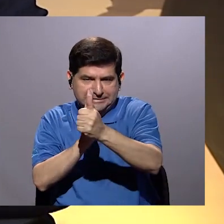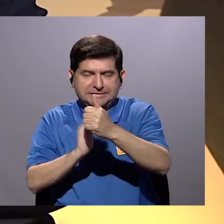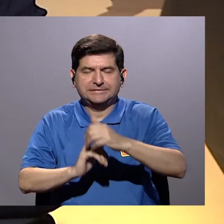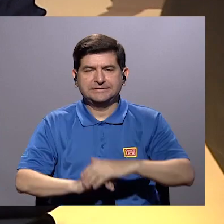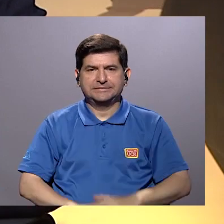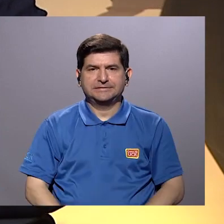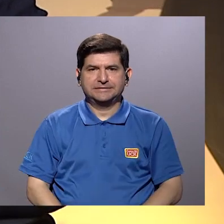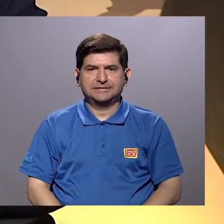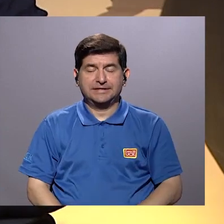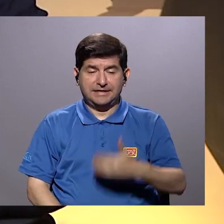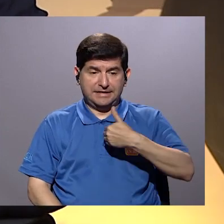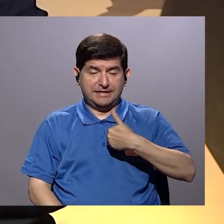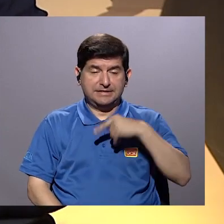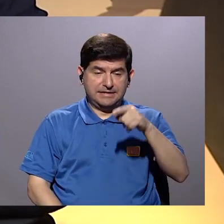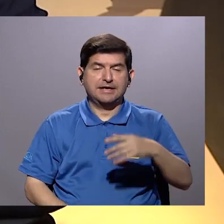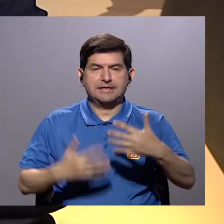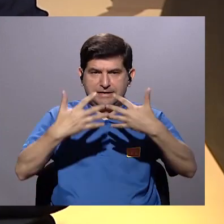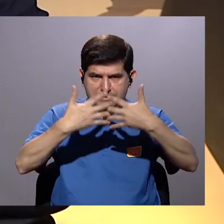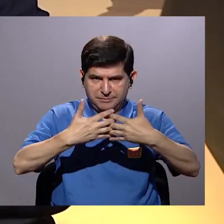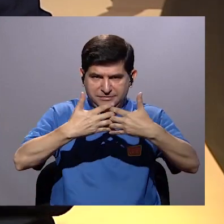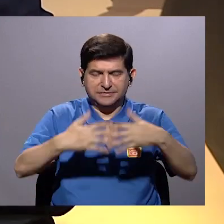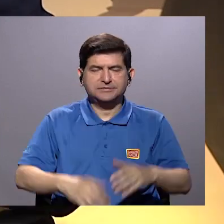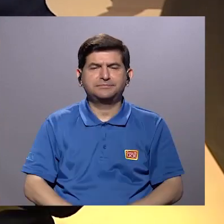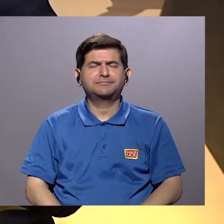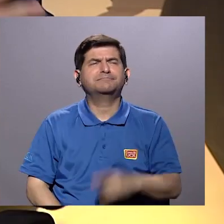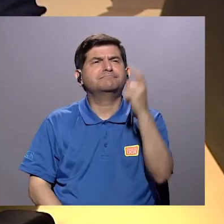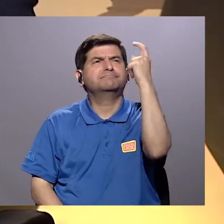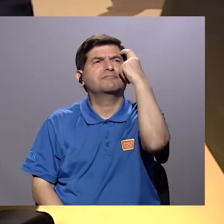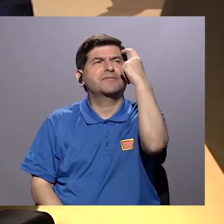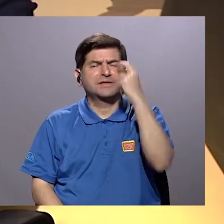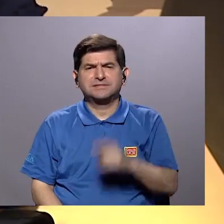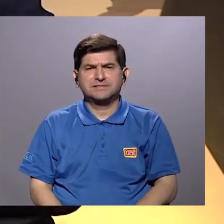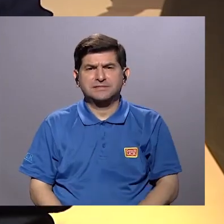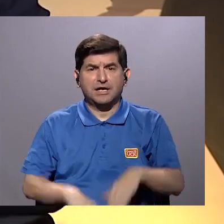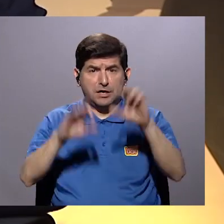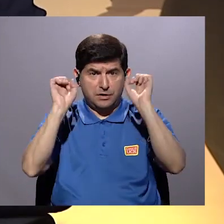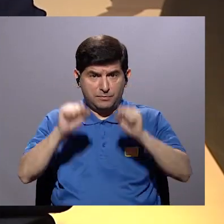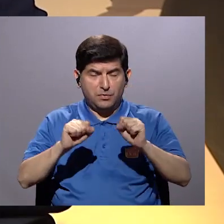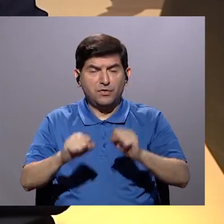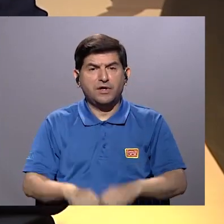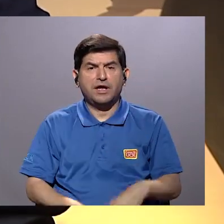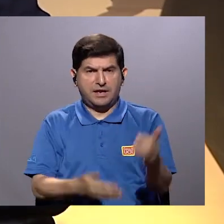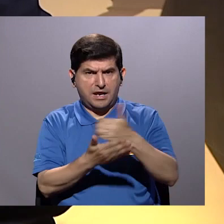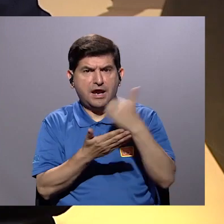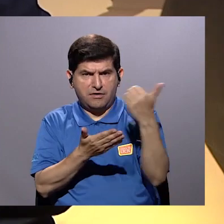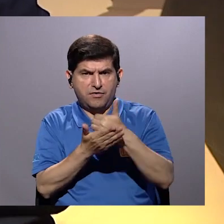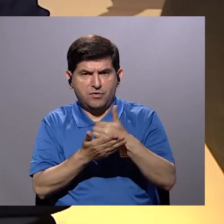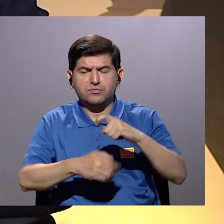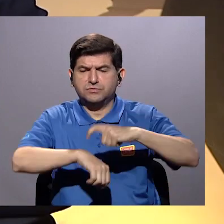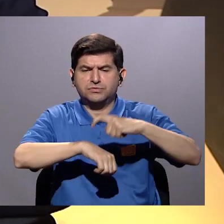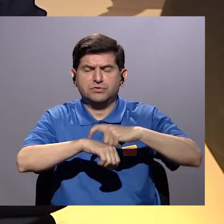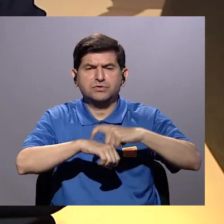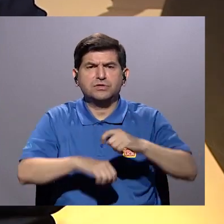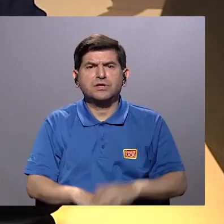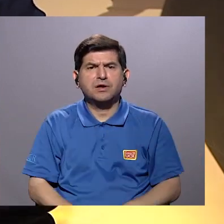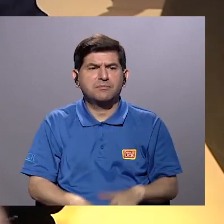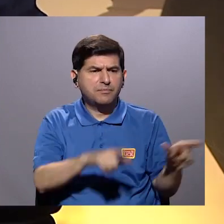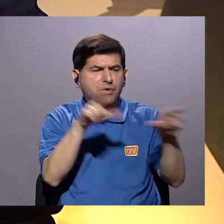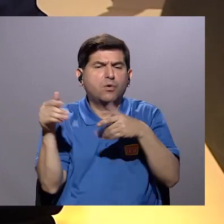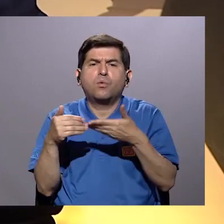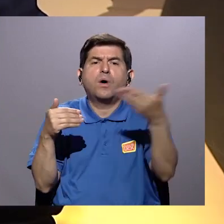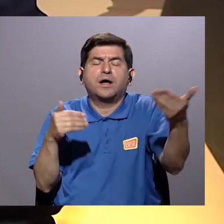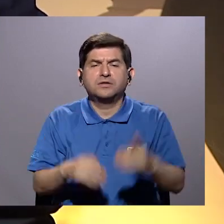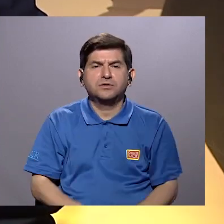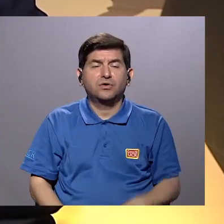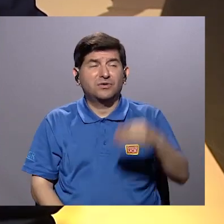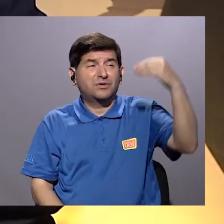de planta, que está relacionado con cuán disponible está el recurso, ¿verdad? Durante el tiempo, ¿verdad? La energía solar, por su